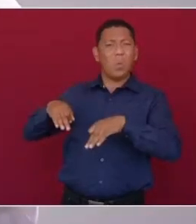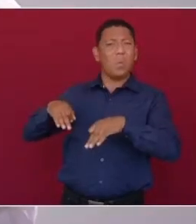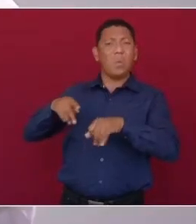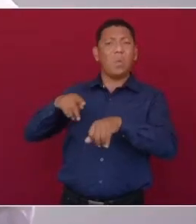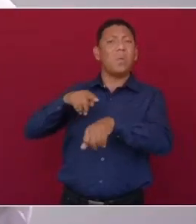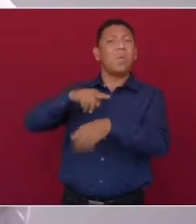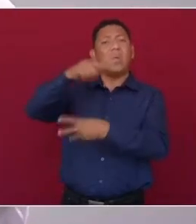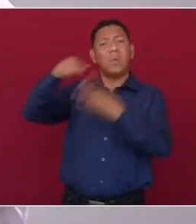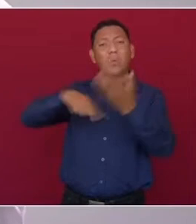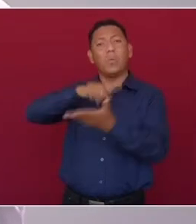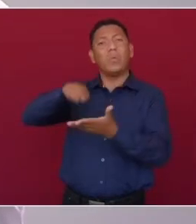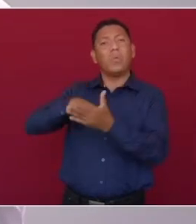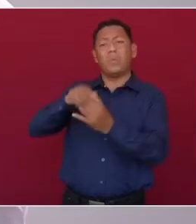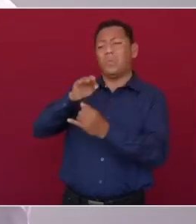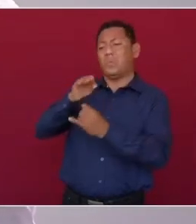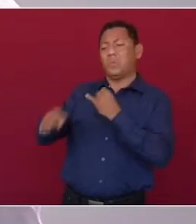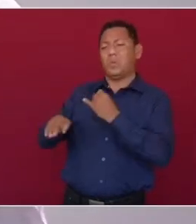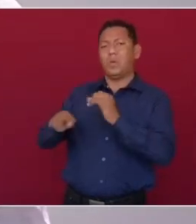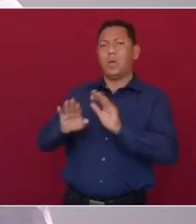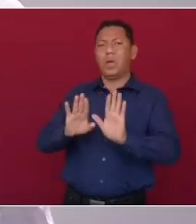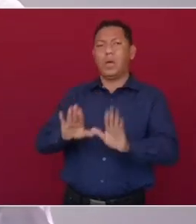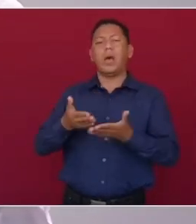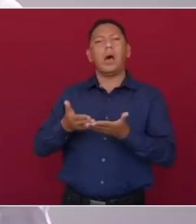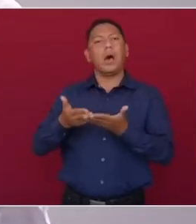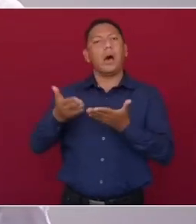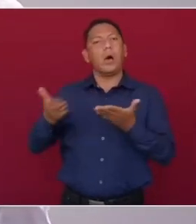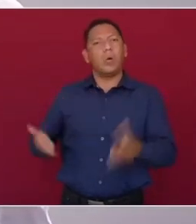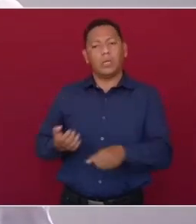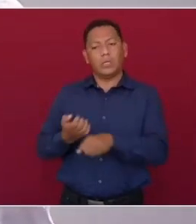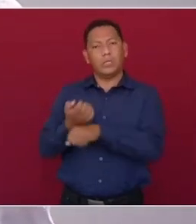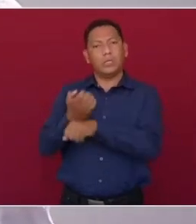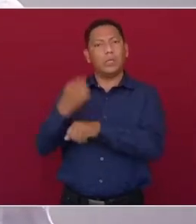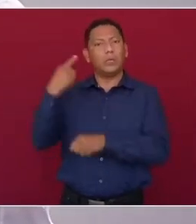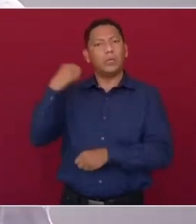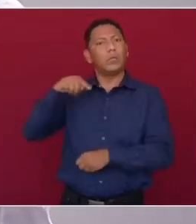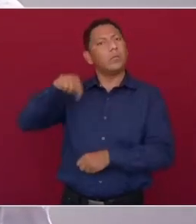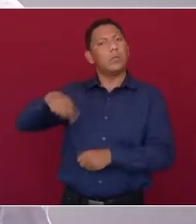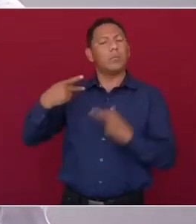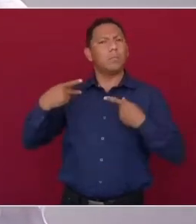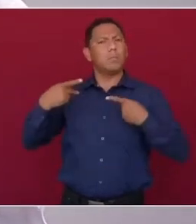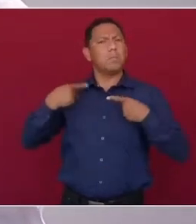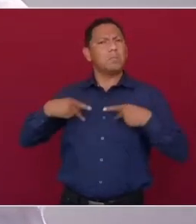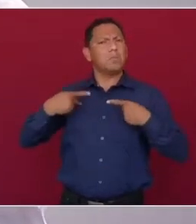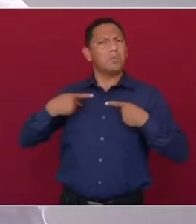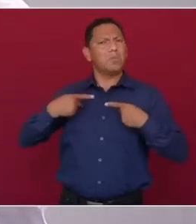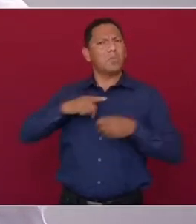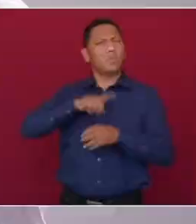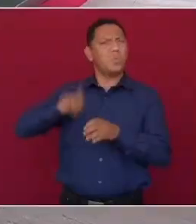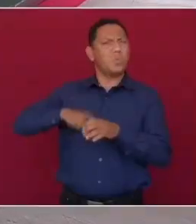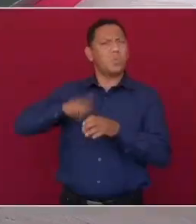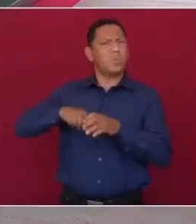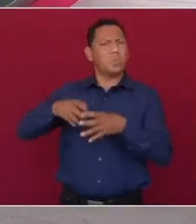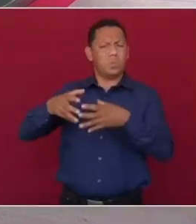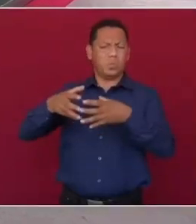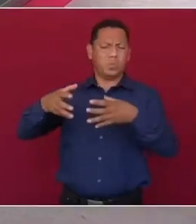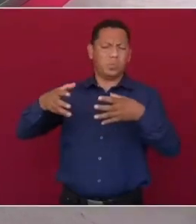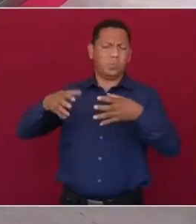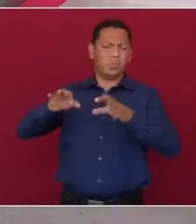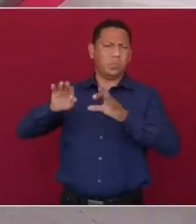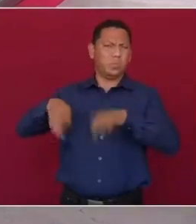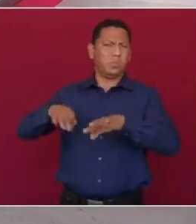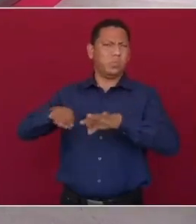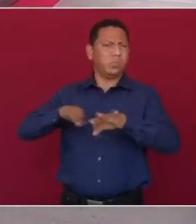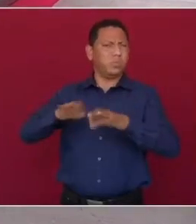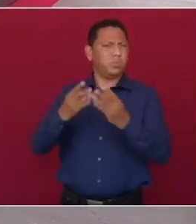ahora es de los estados que más genera empleos. Y así otros estados